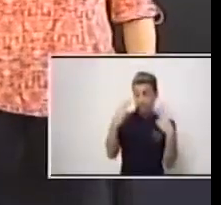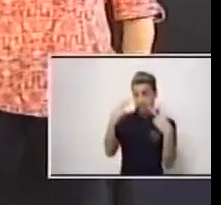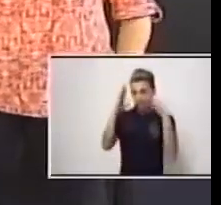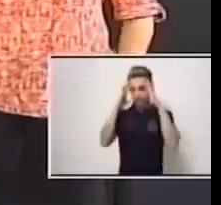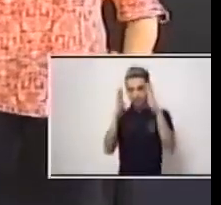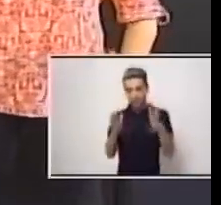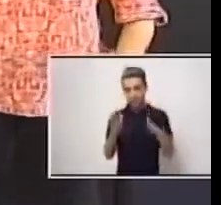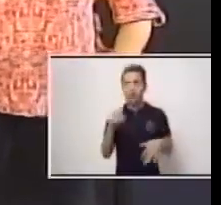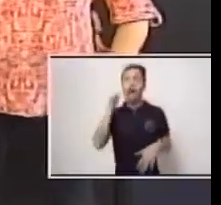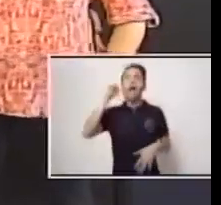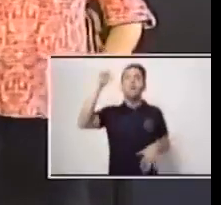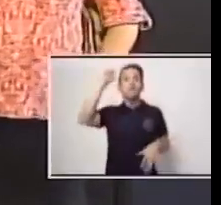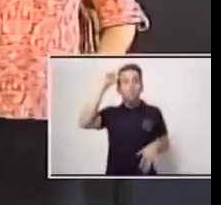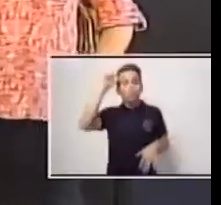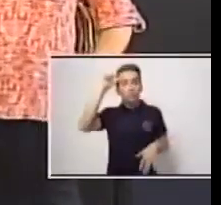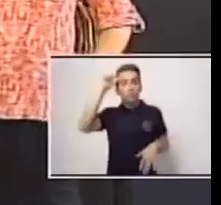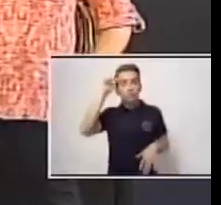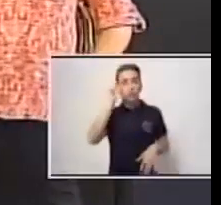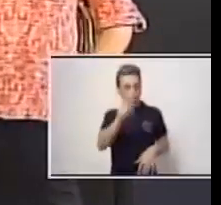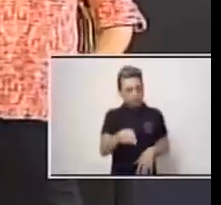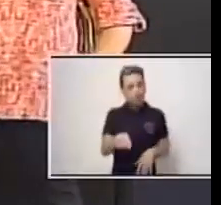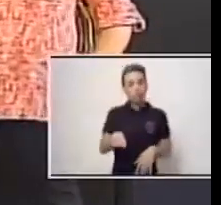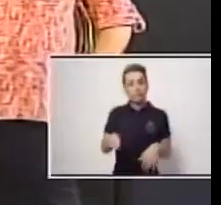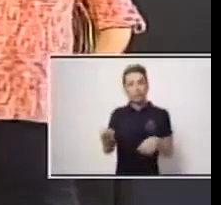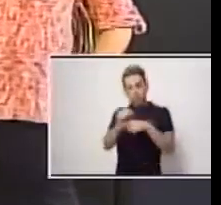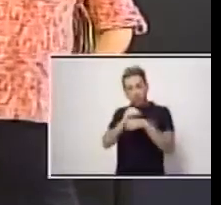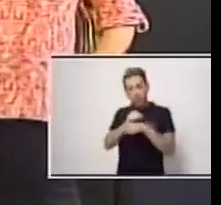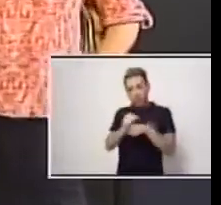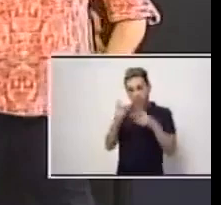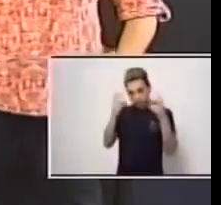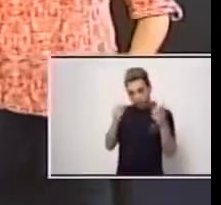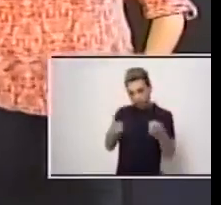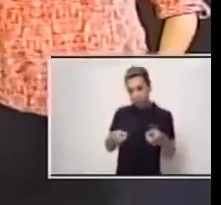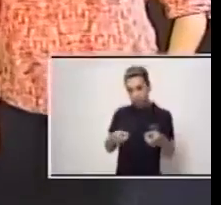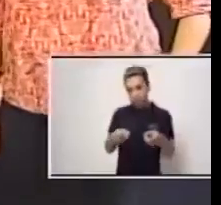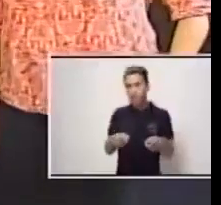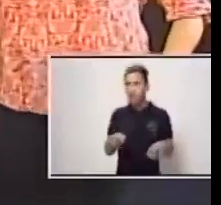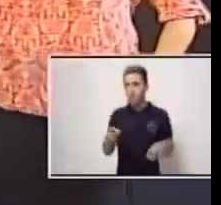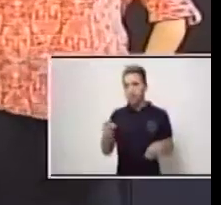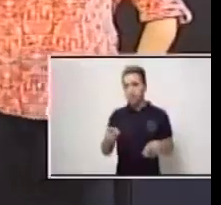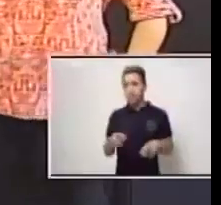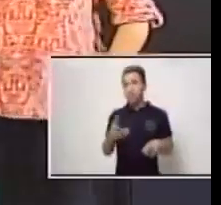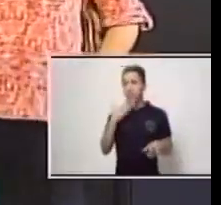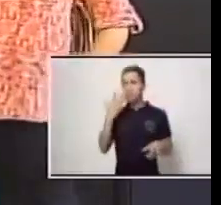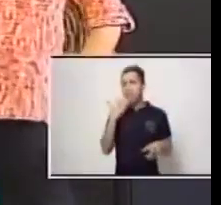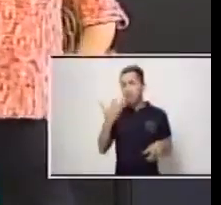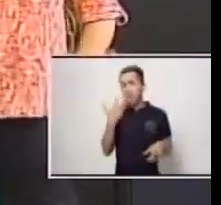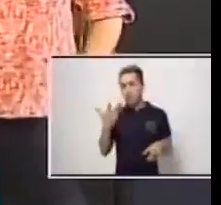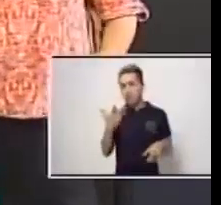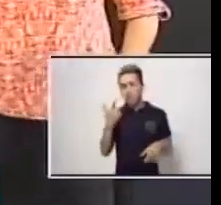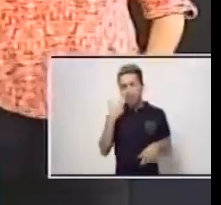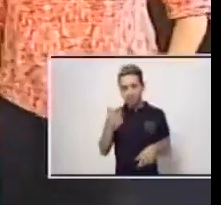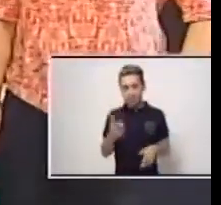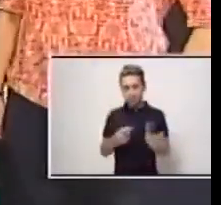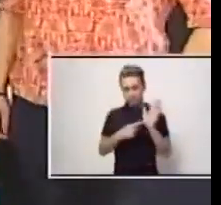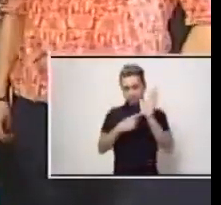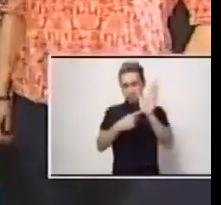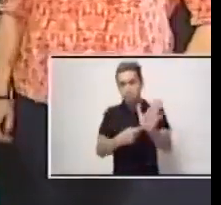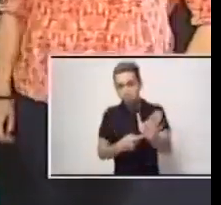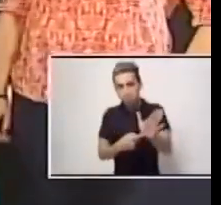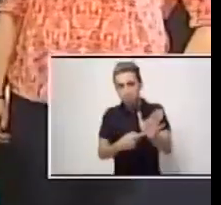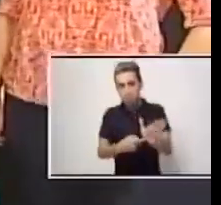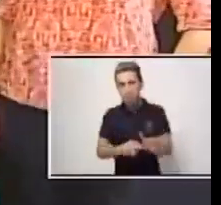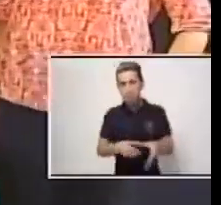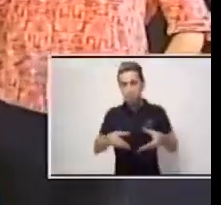atención. Y a los adultos, repitamos esta canción cuando nos la aprendamos. Es muy, muy, muy, muy sencilla. Les quiero presentar